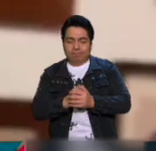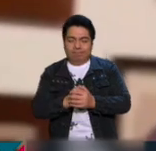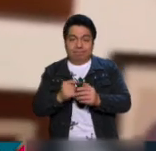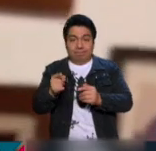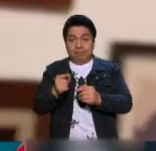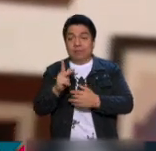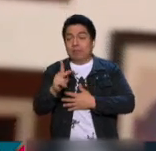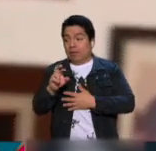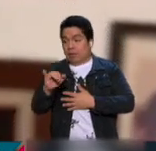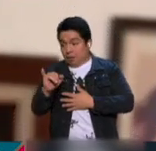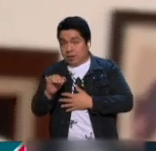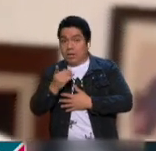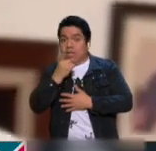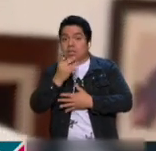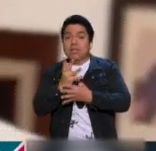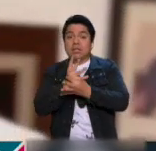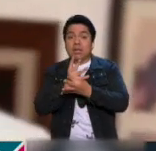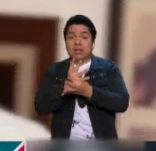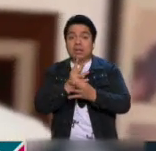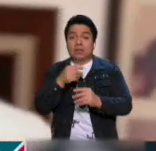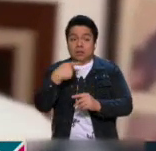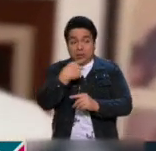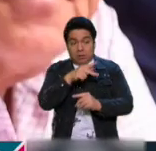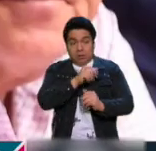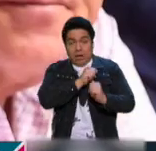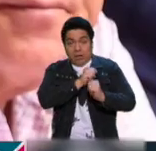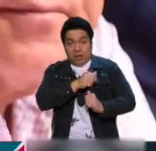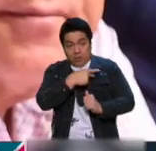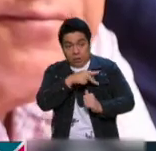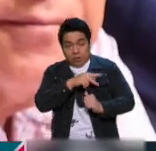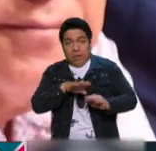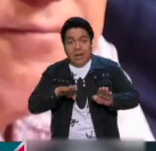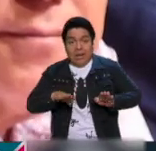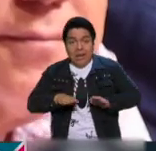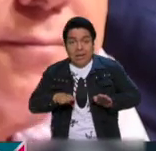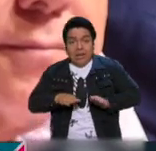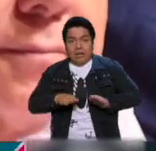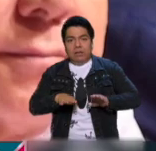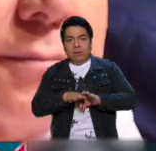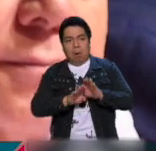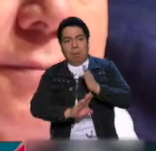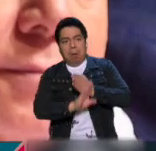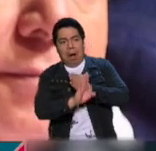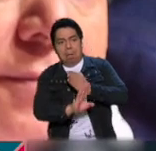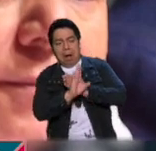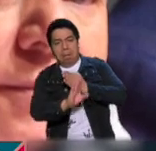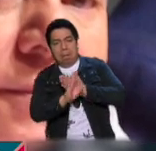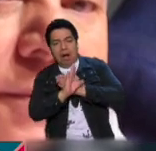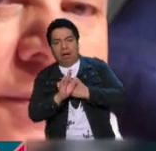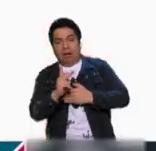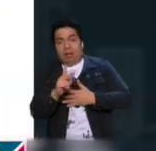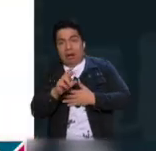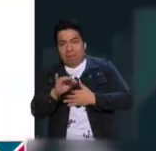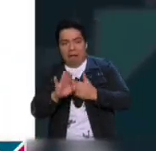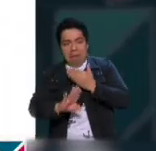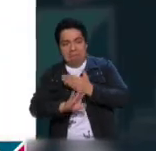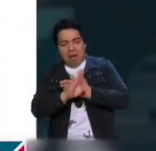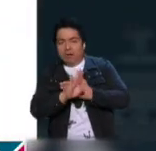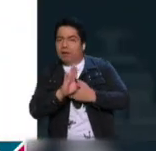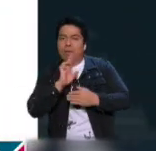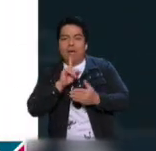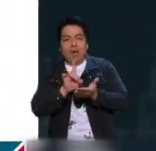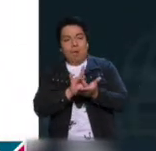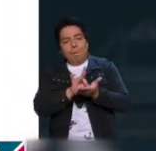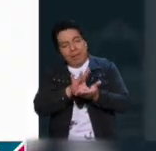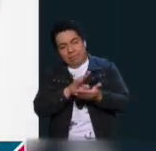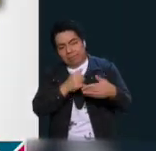priista tomó la decisión bajo el argumento de que las acciones de Beltrones han atentado de manera significativa contra la unidad del partido. De esta manera le